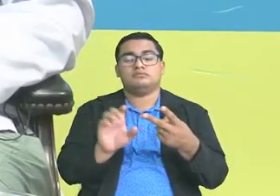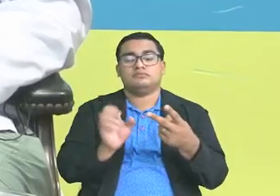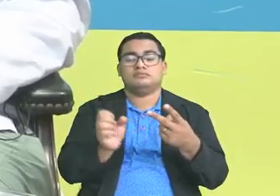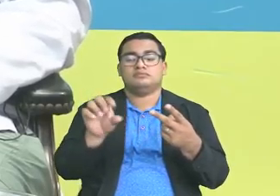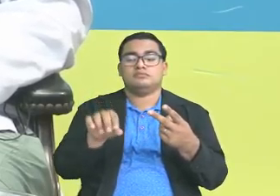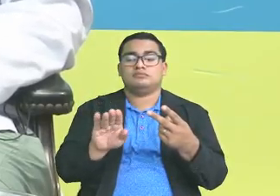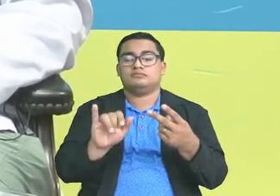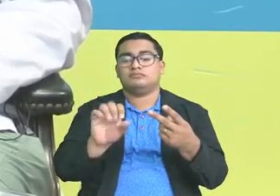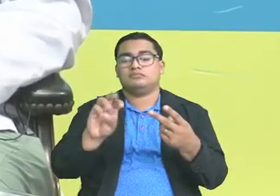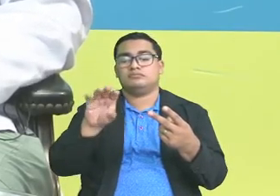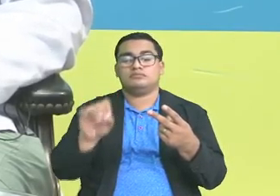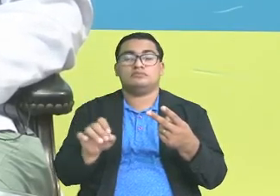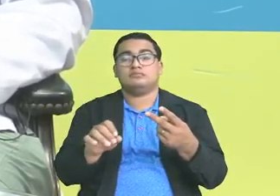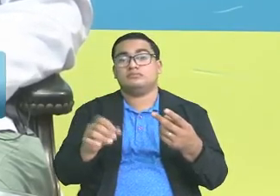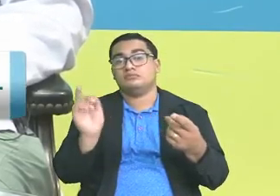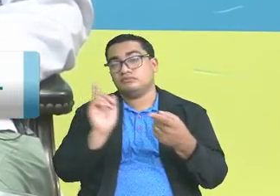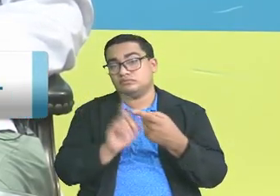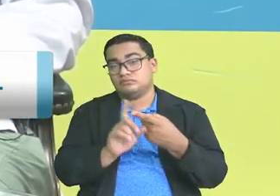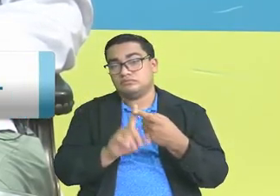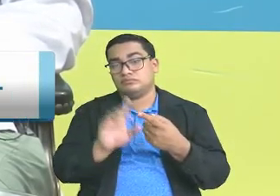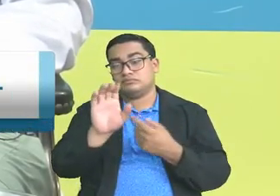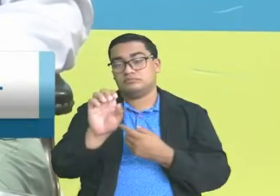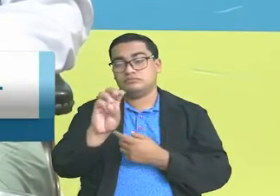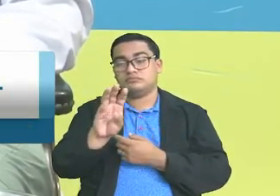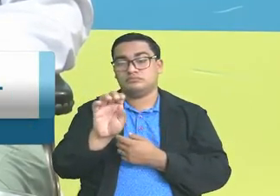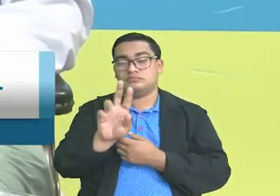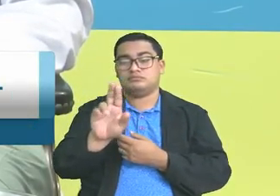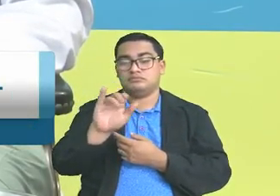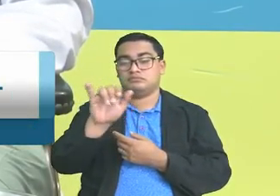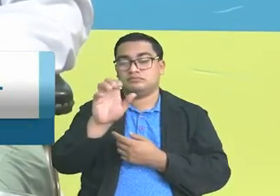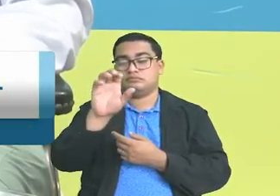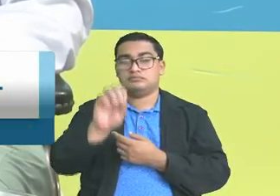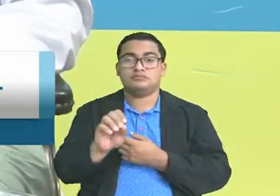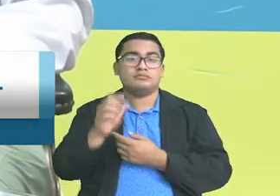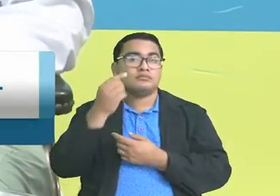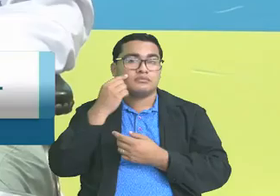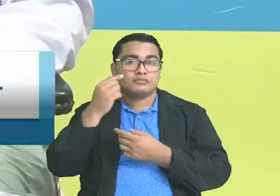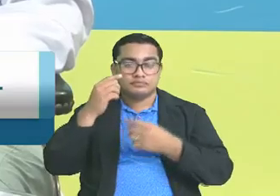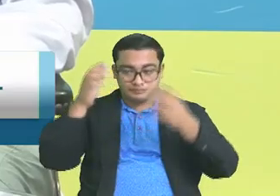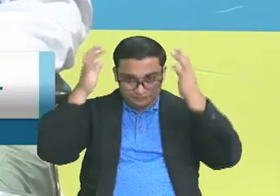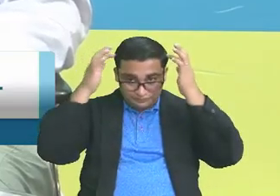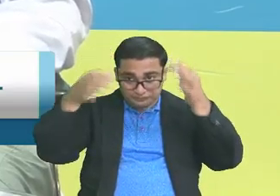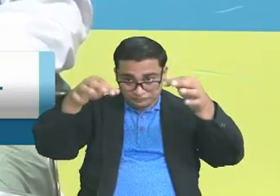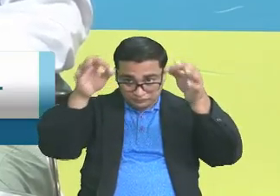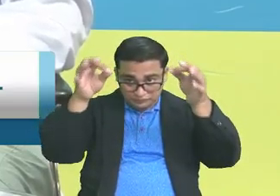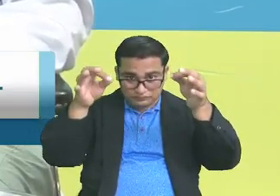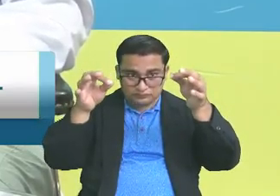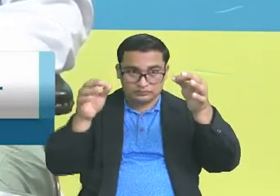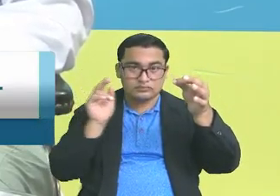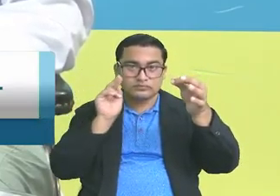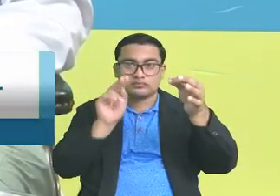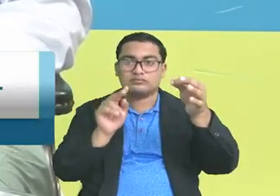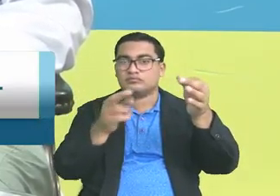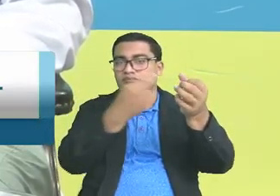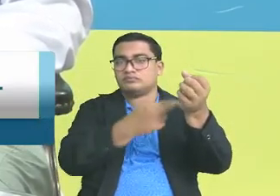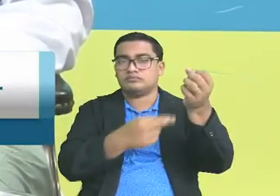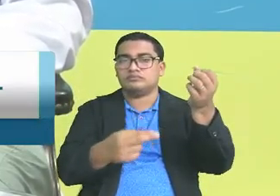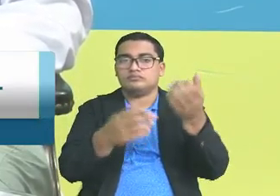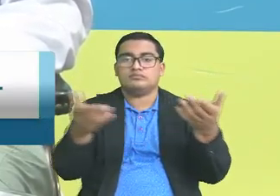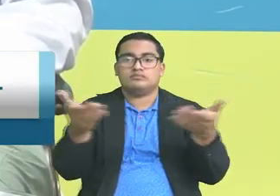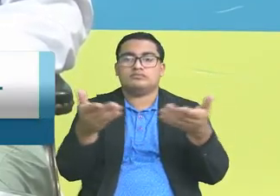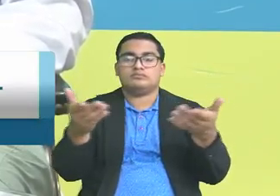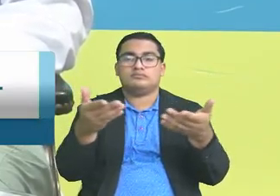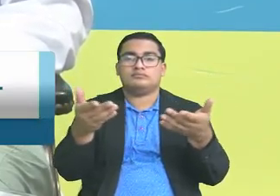el tamaño, sobre todo la hemorragia. Vos mencionabas que algunas veces se operan, sí, algunas veces se operan, pero no todos los